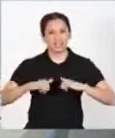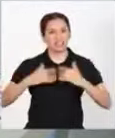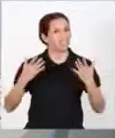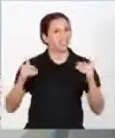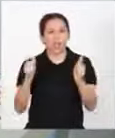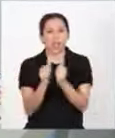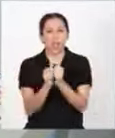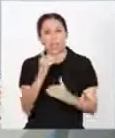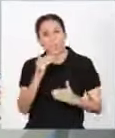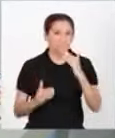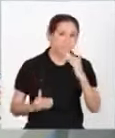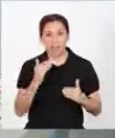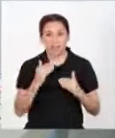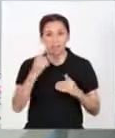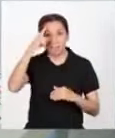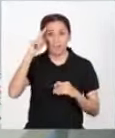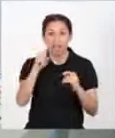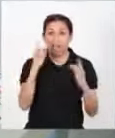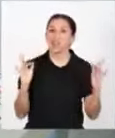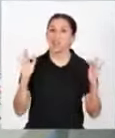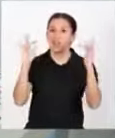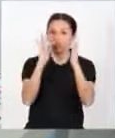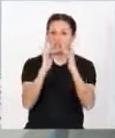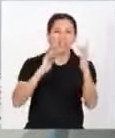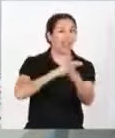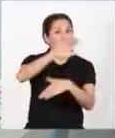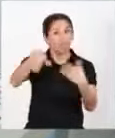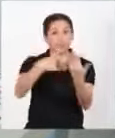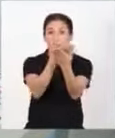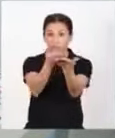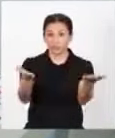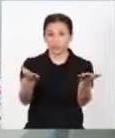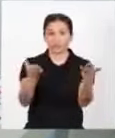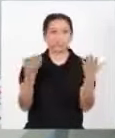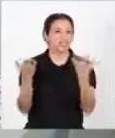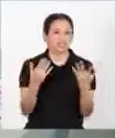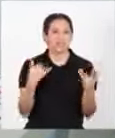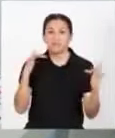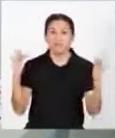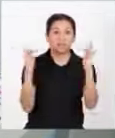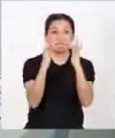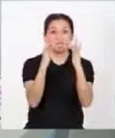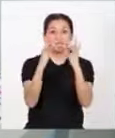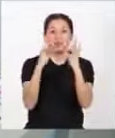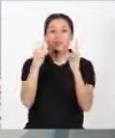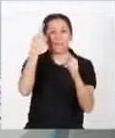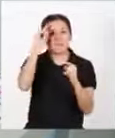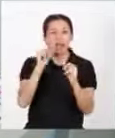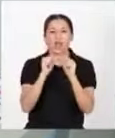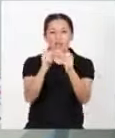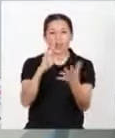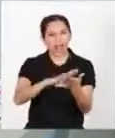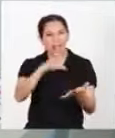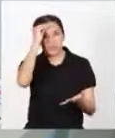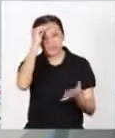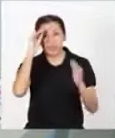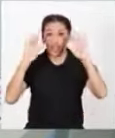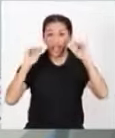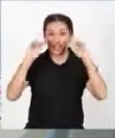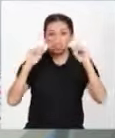estaré aquí con Macabot para conectarlas a todas y todos a mi red para